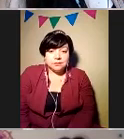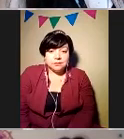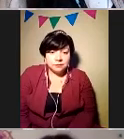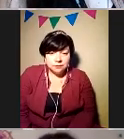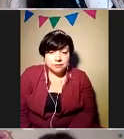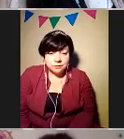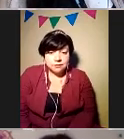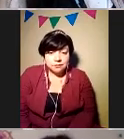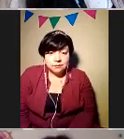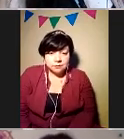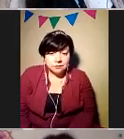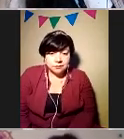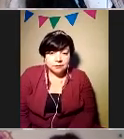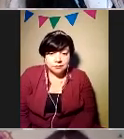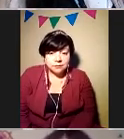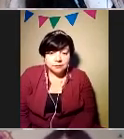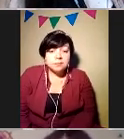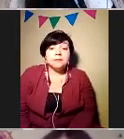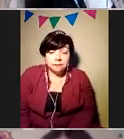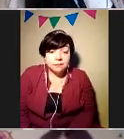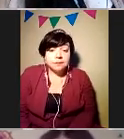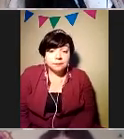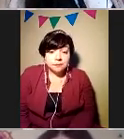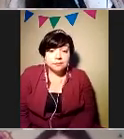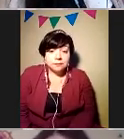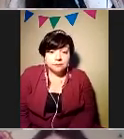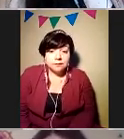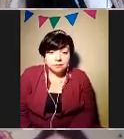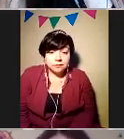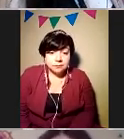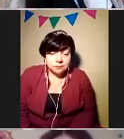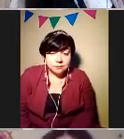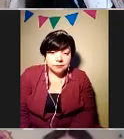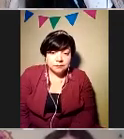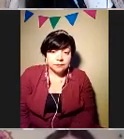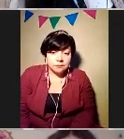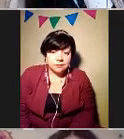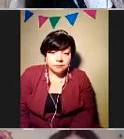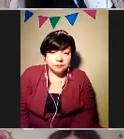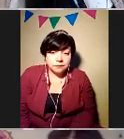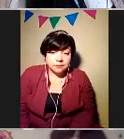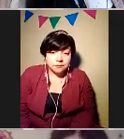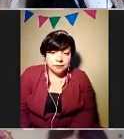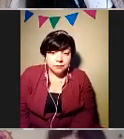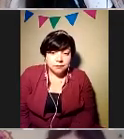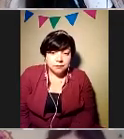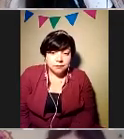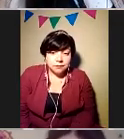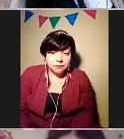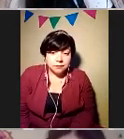Y yo he visto que recién ha vuelto a renacer. Y eso me acuerdo cuando yo partí en la tienda, había solo dos tiendas que